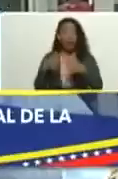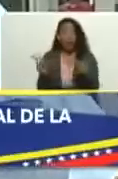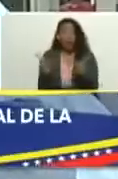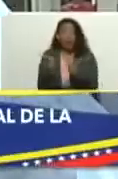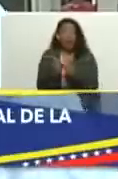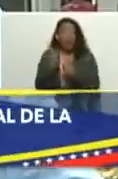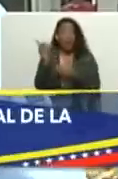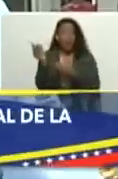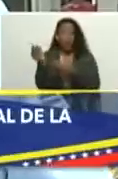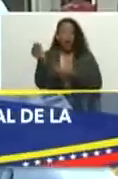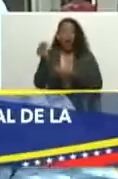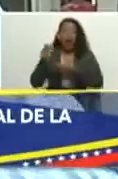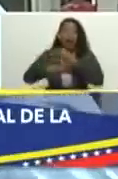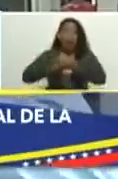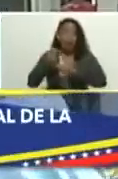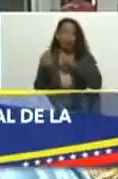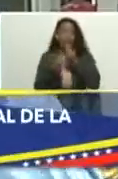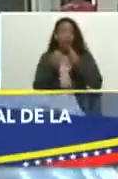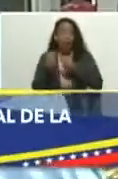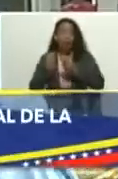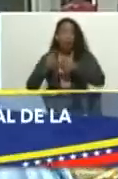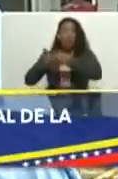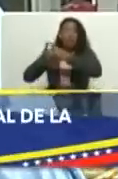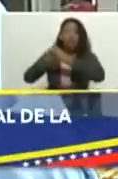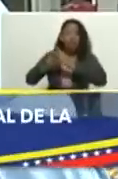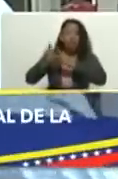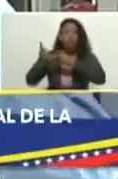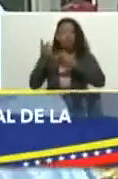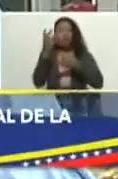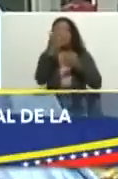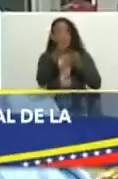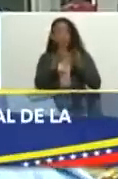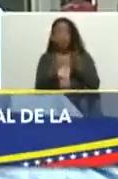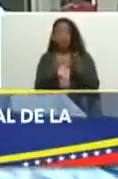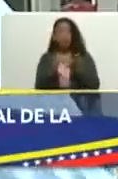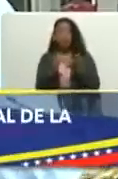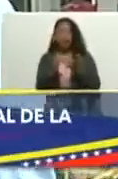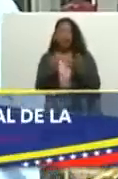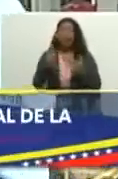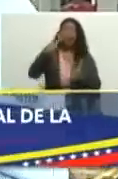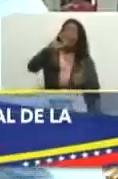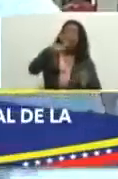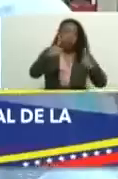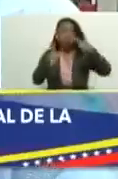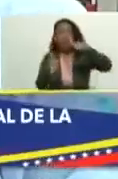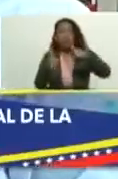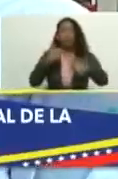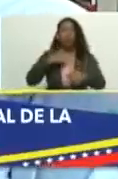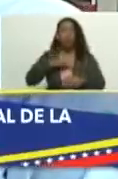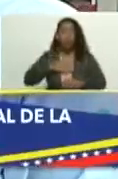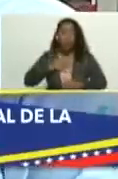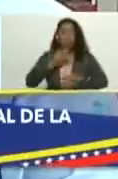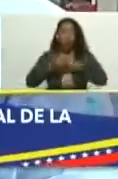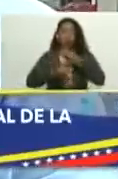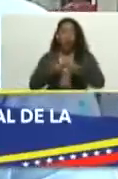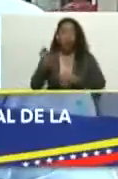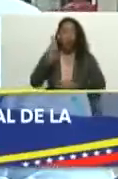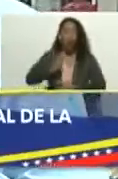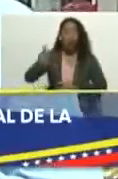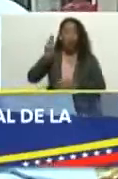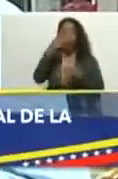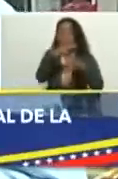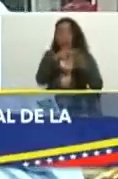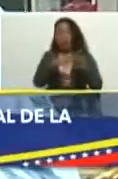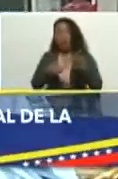pases adicionales de destilación y crear las características físico-químicas para que nosotros podamos utilizarla. ¿Por qué